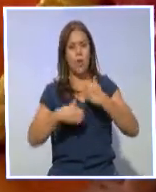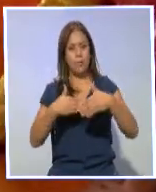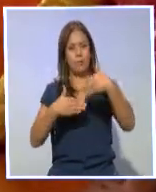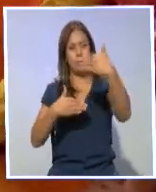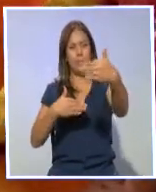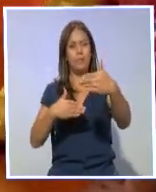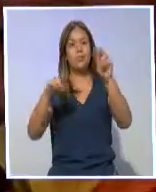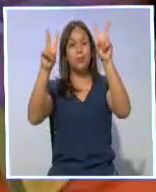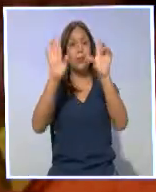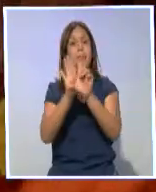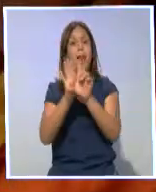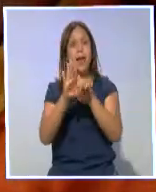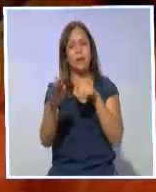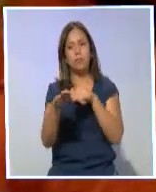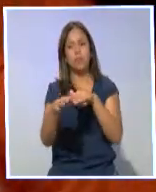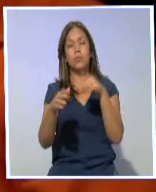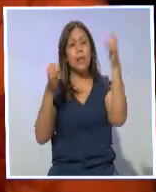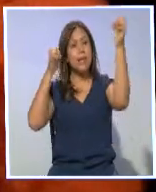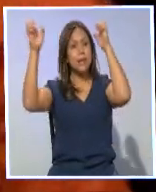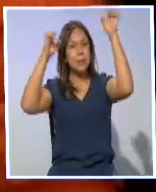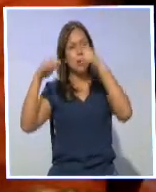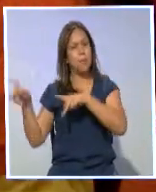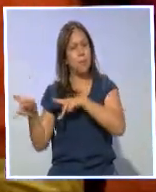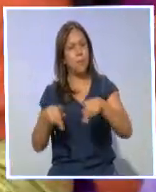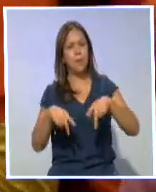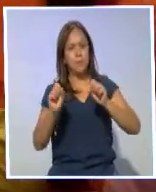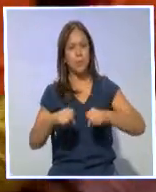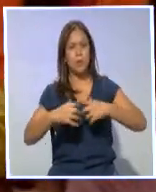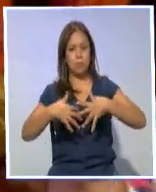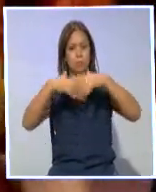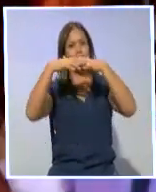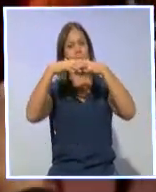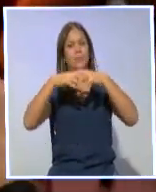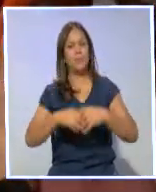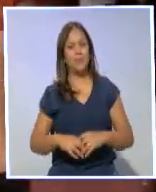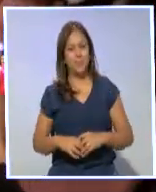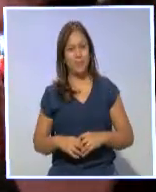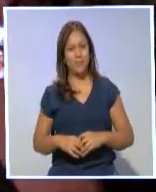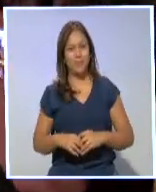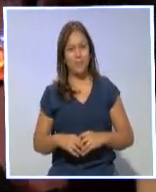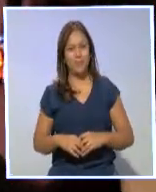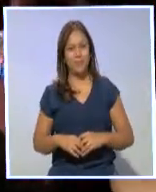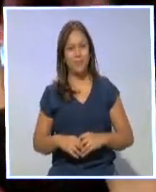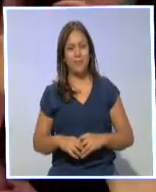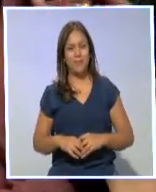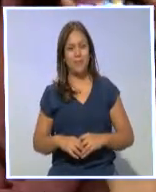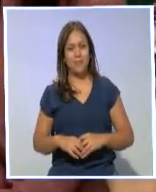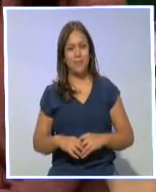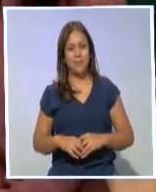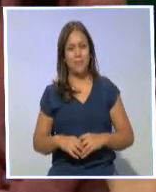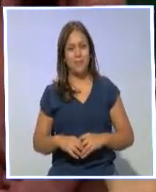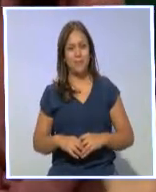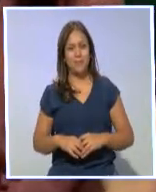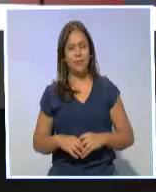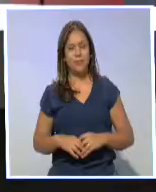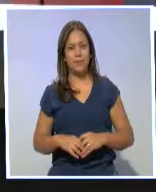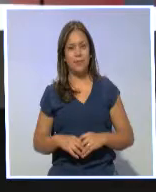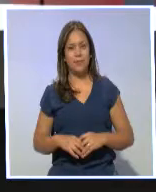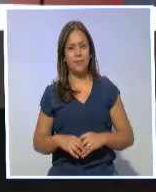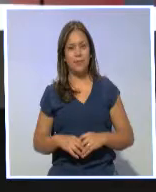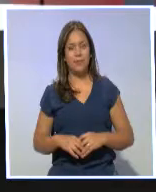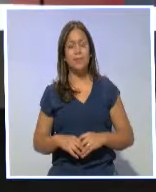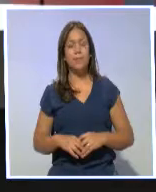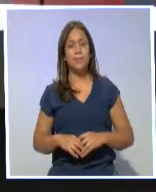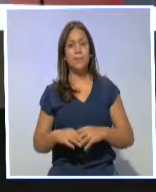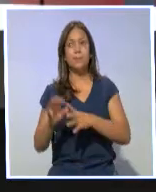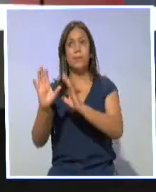que a nivel de legislación y políticas públicas se han implementado. Mariela Logroño, TVL Noticias. Y